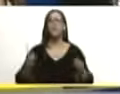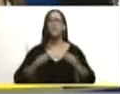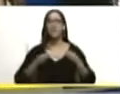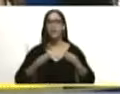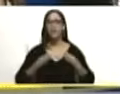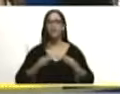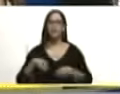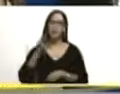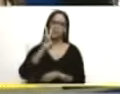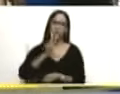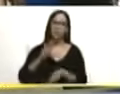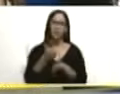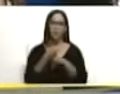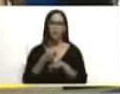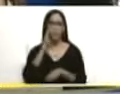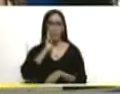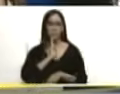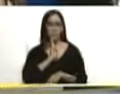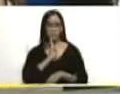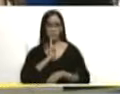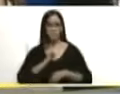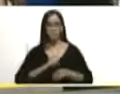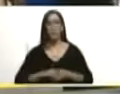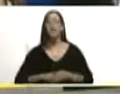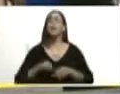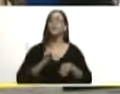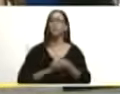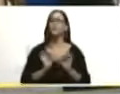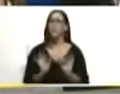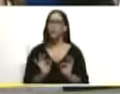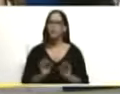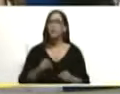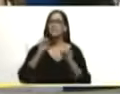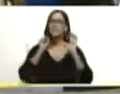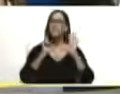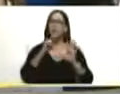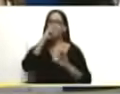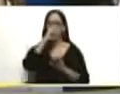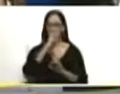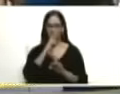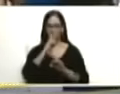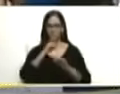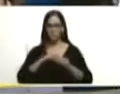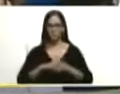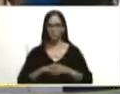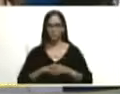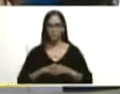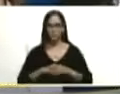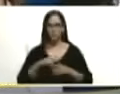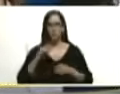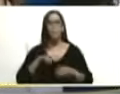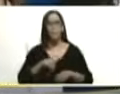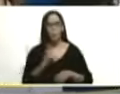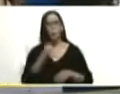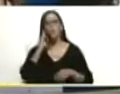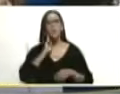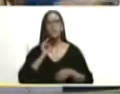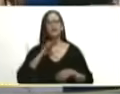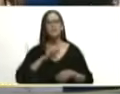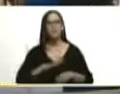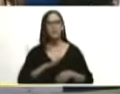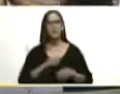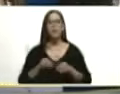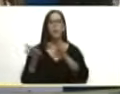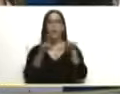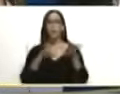Tercera República Bolivariana en su momento. 7 años pudo Bolívar estar con la conspiración